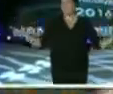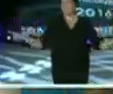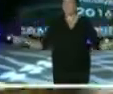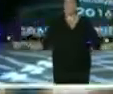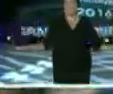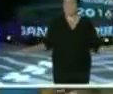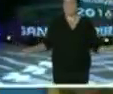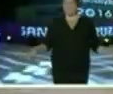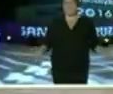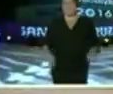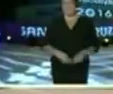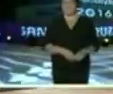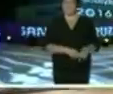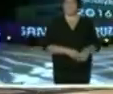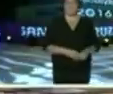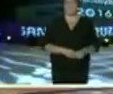multar.